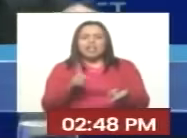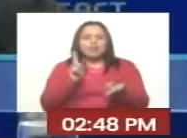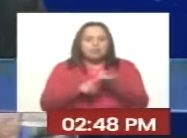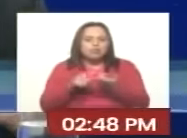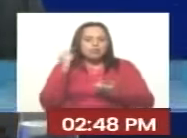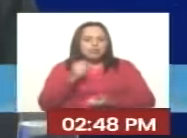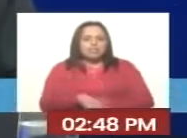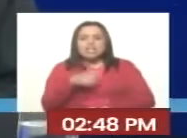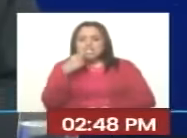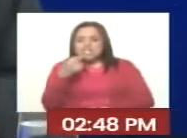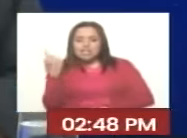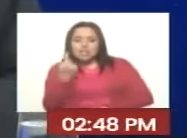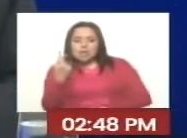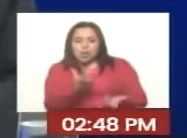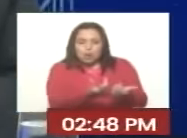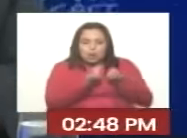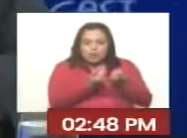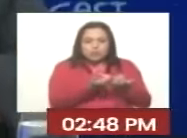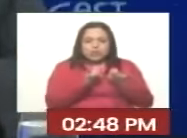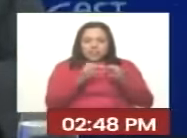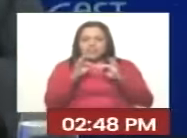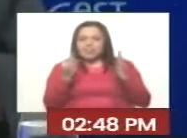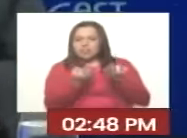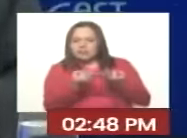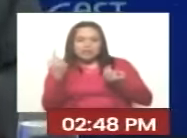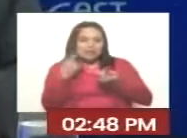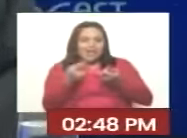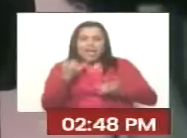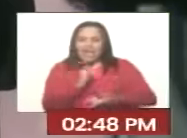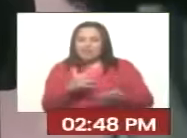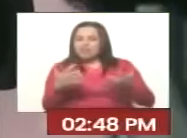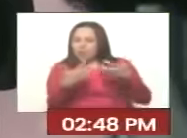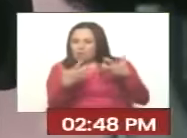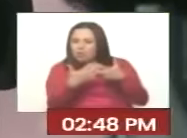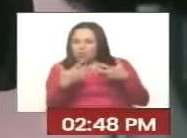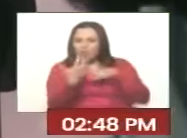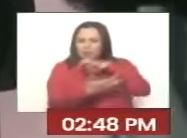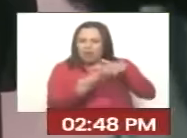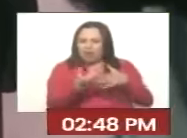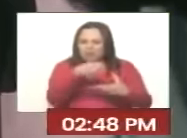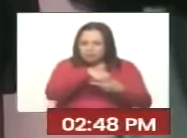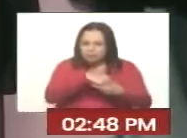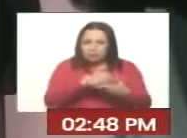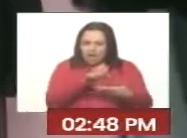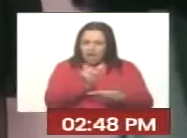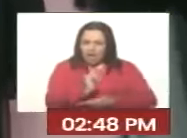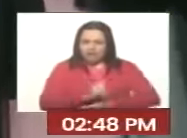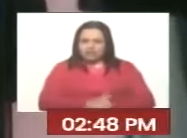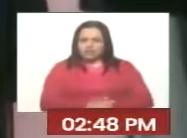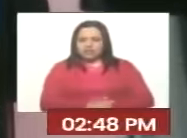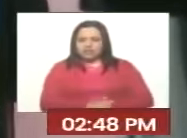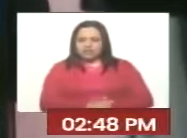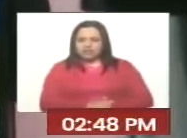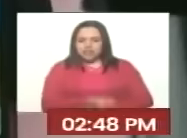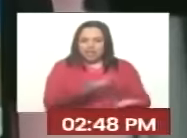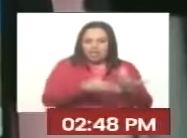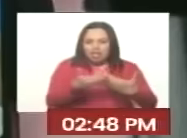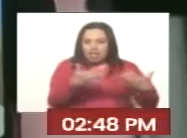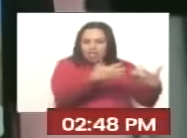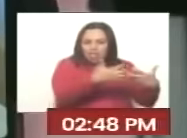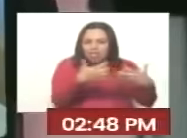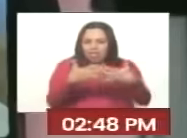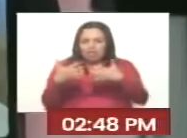que se aprovechaba de la familia, etcétera, ¿eh? O sea, había rencillas internas, conflictos intrapersonales, bueno, que